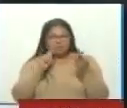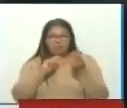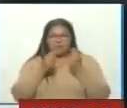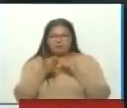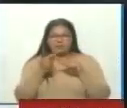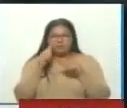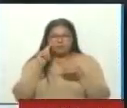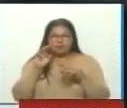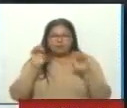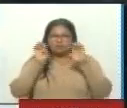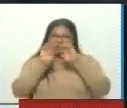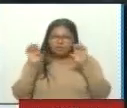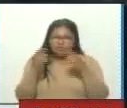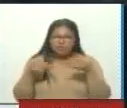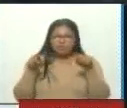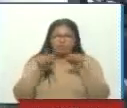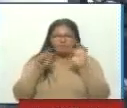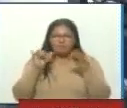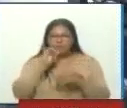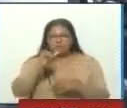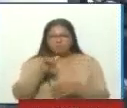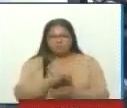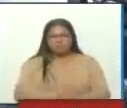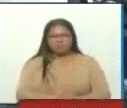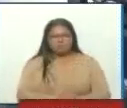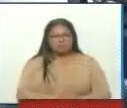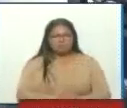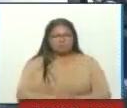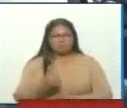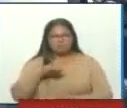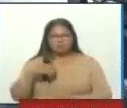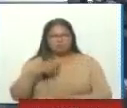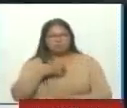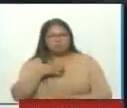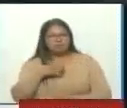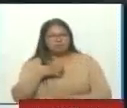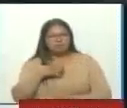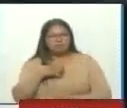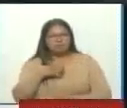en un educador con la información. Y no podemos